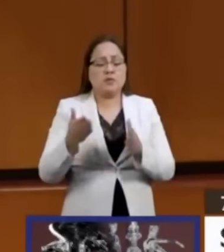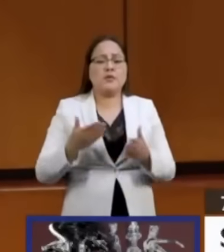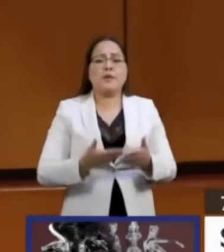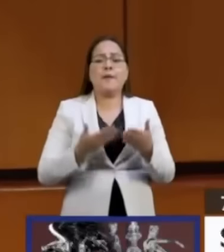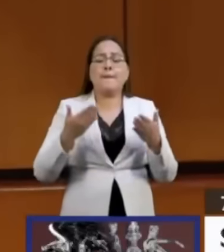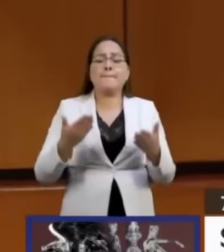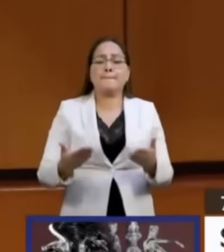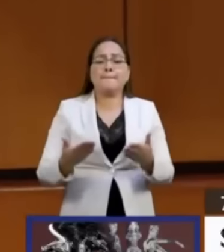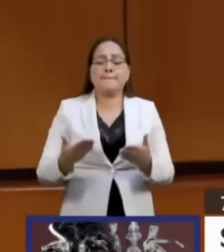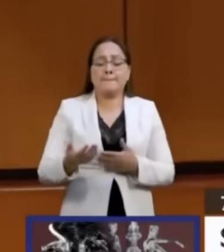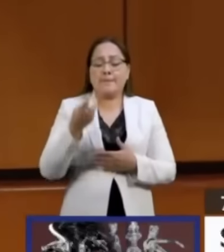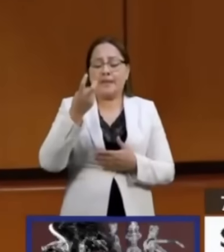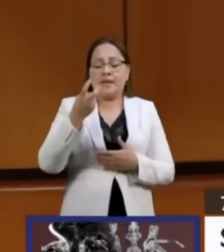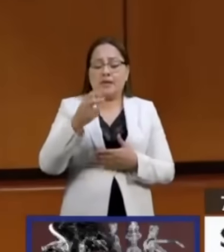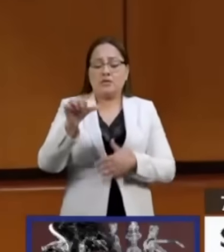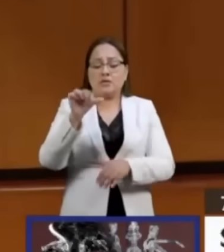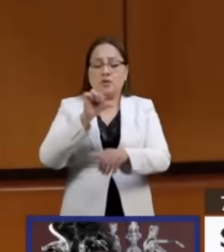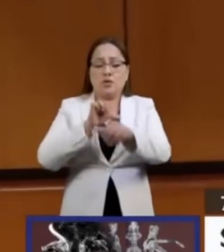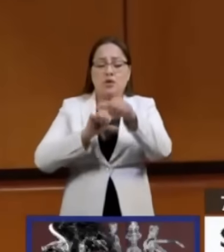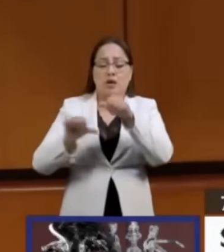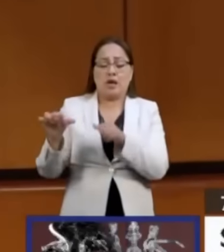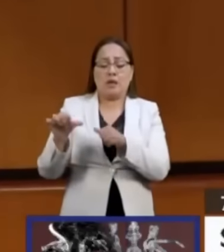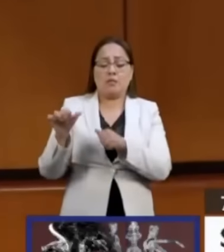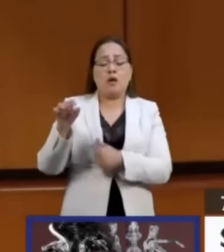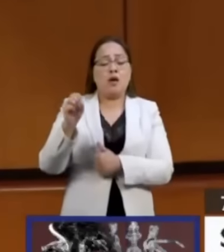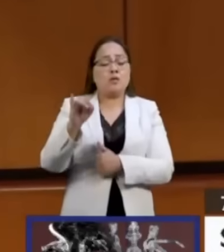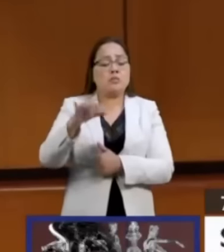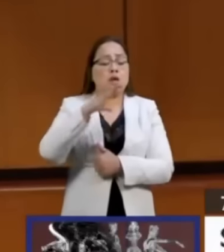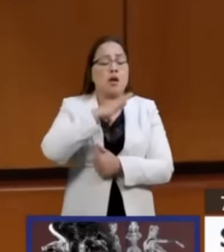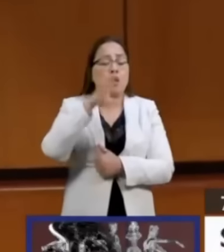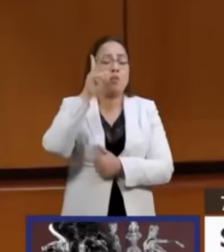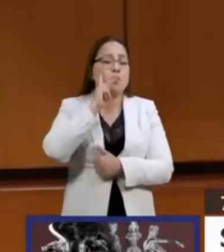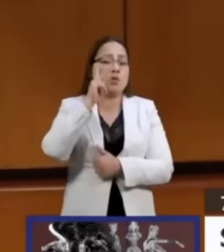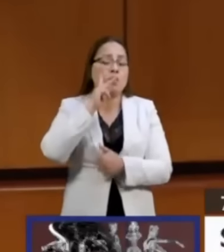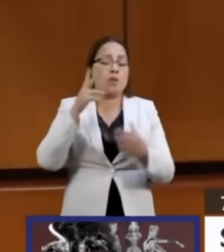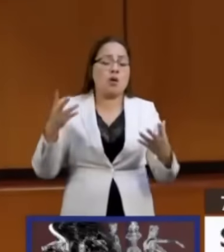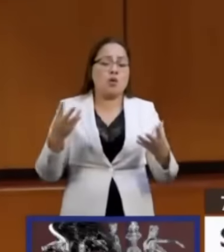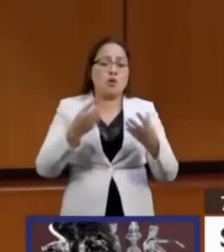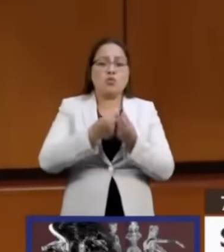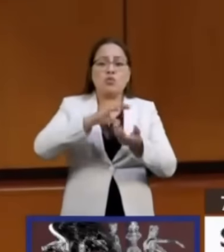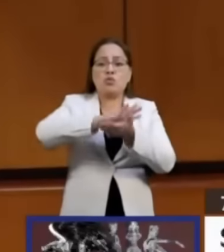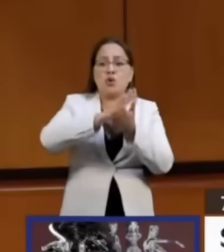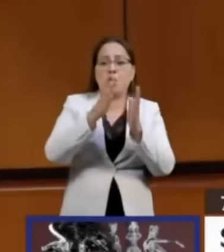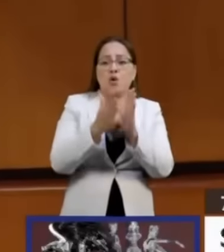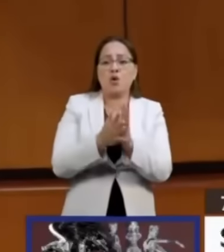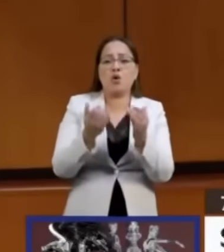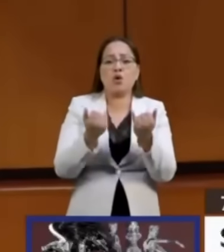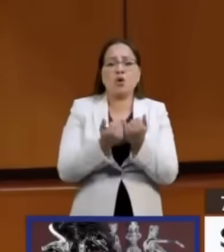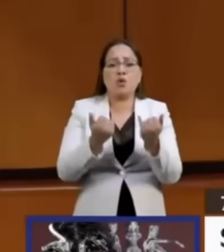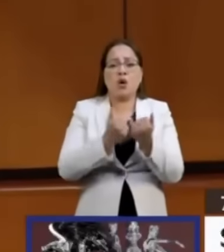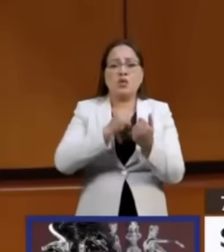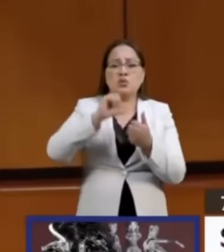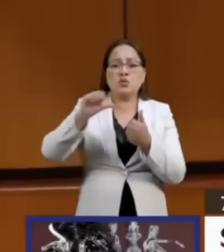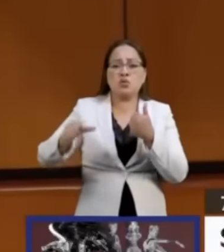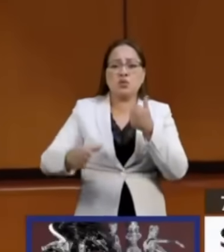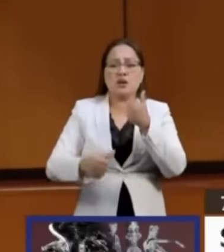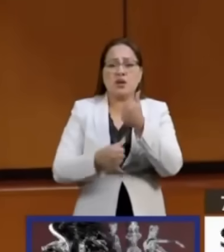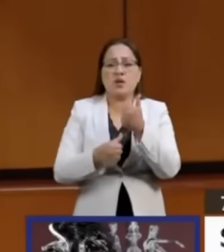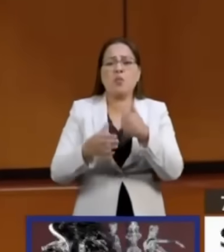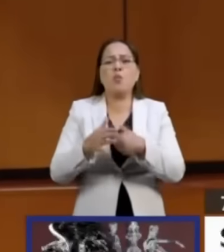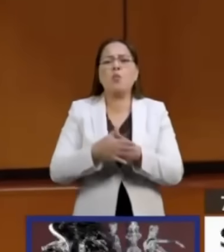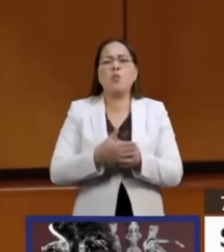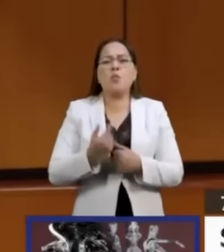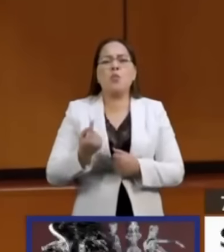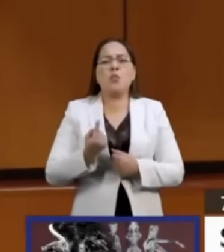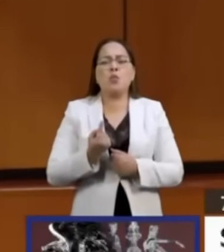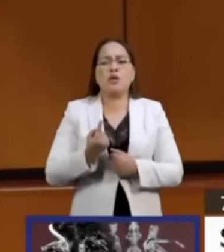quedó evidenciada un contubernio y una subordinación, porque